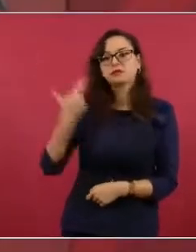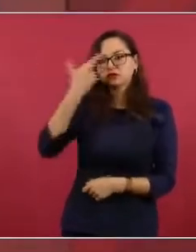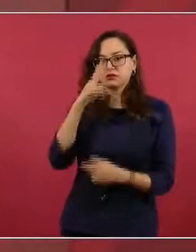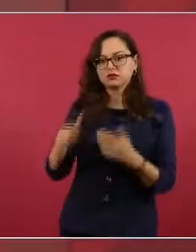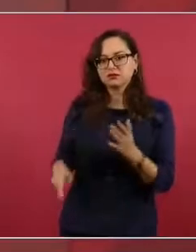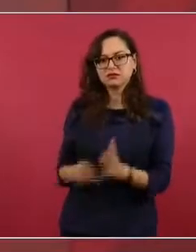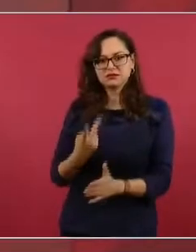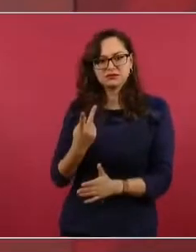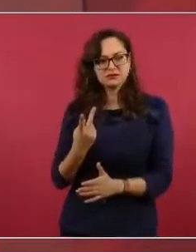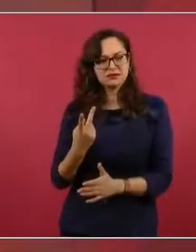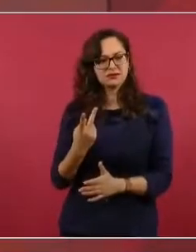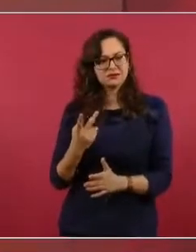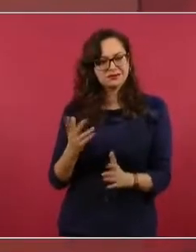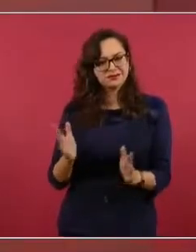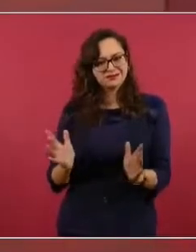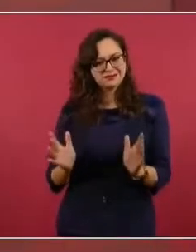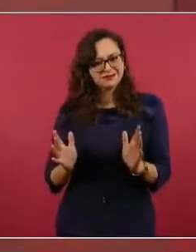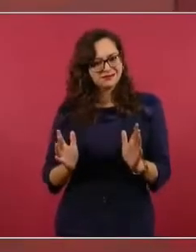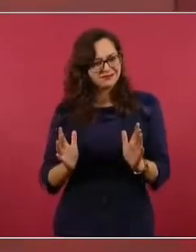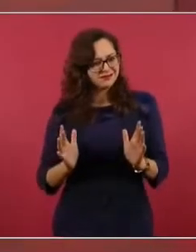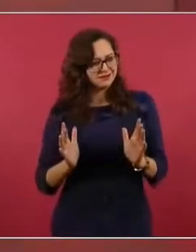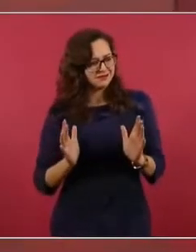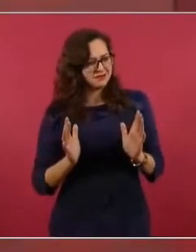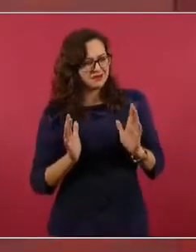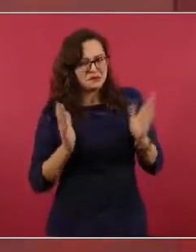por un mensaje del que fue